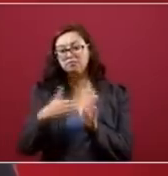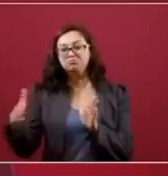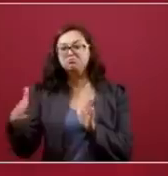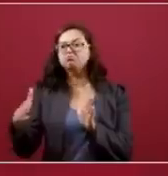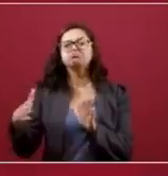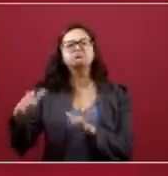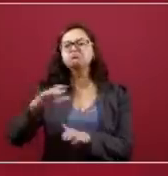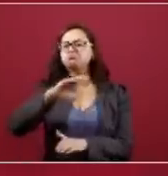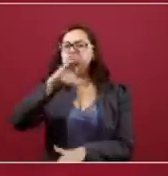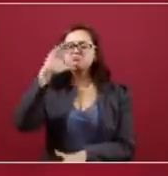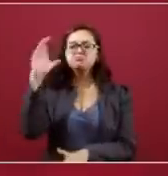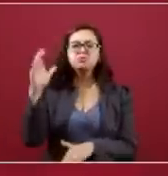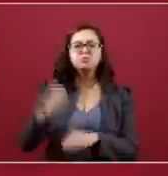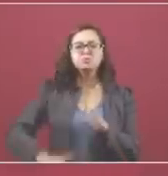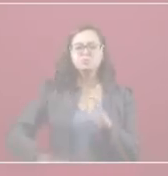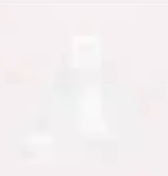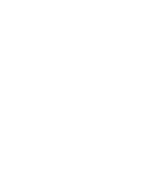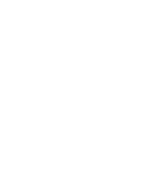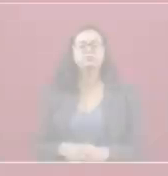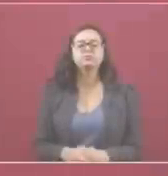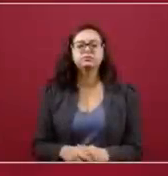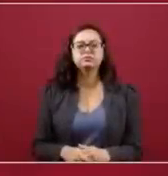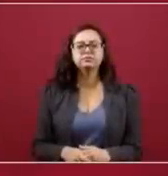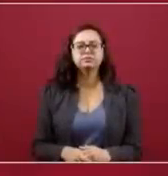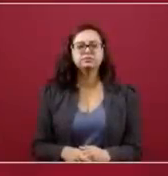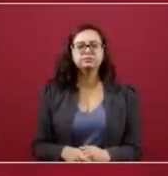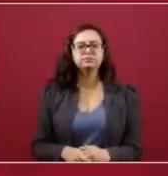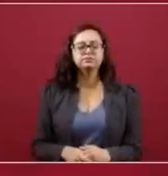termino mi mandato.